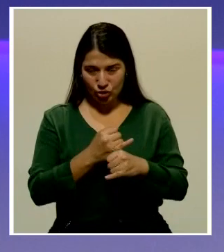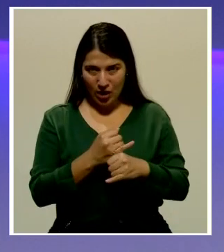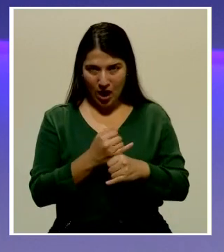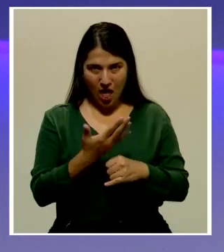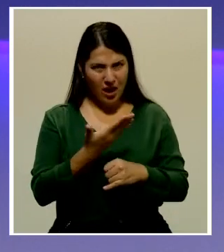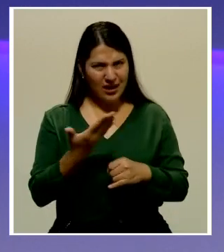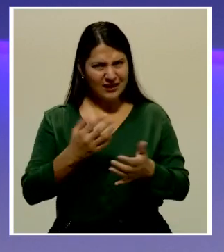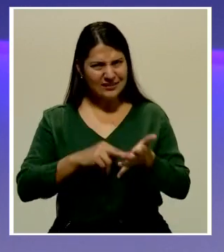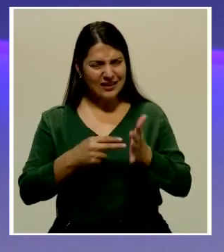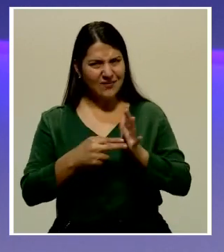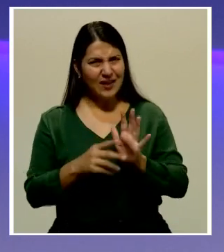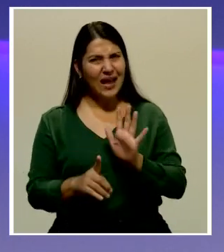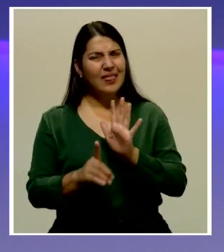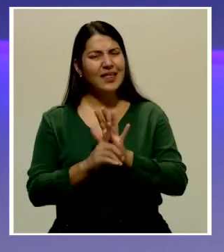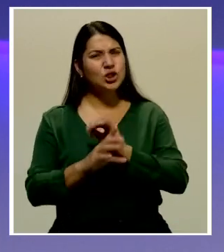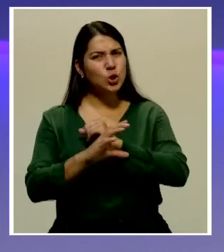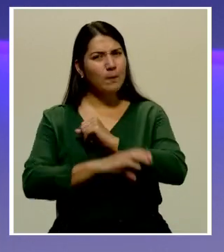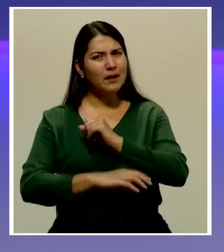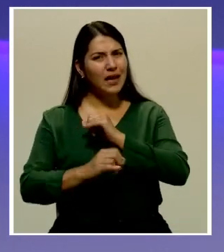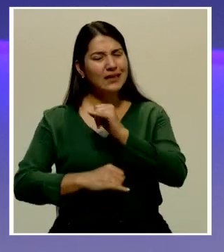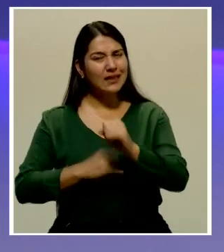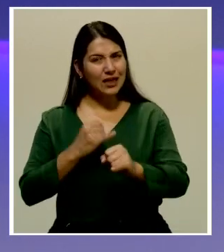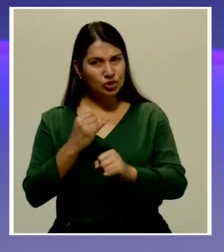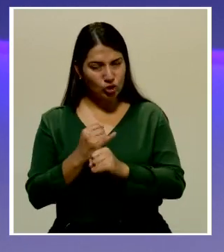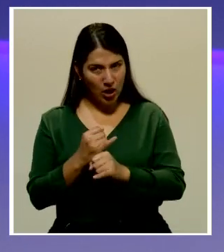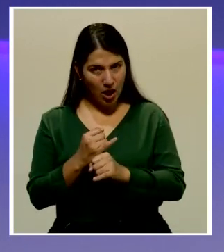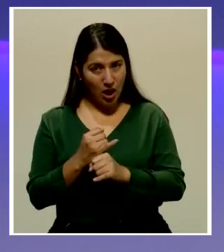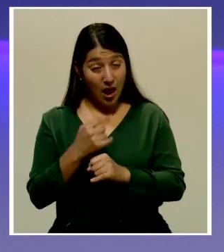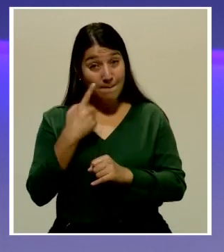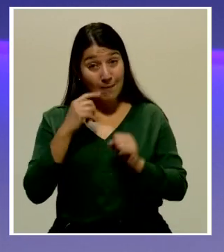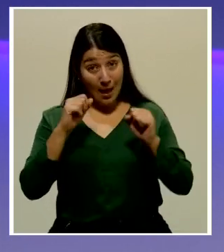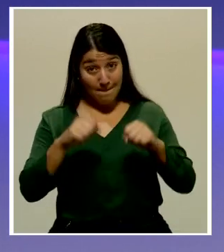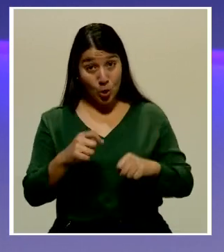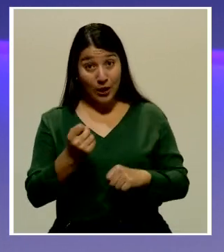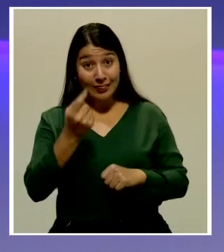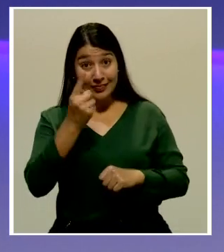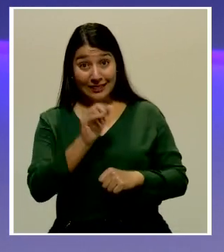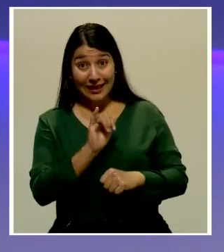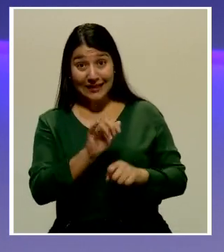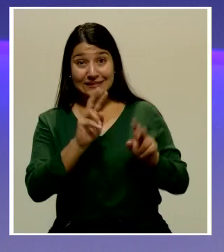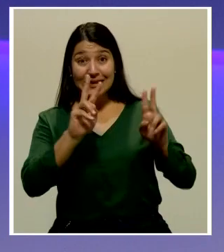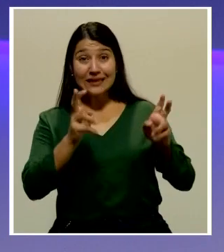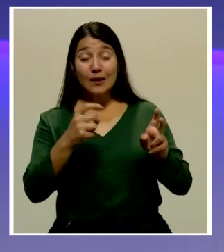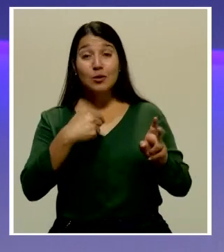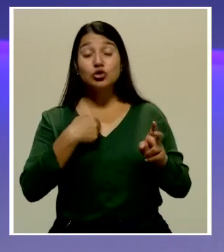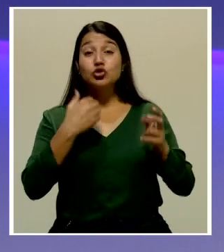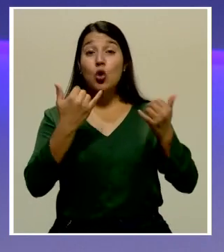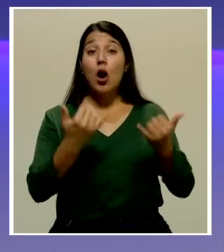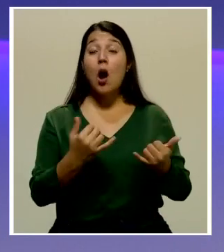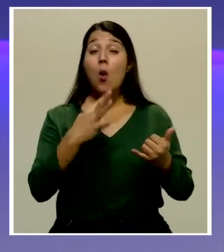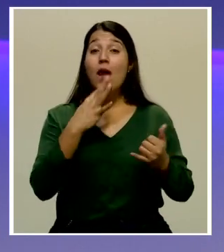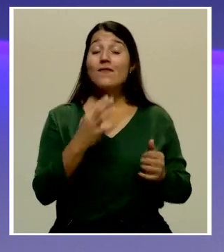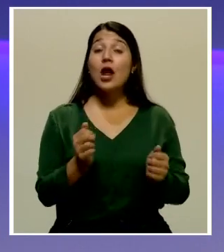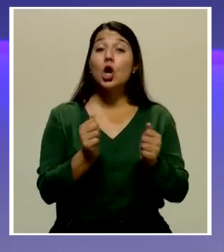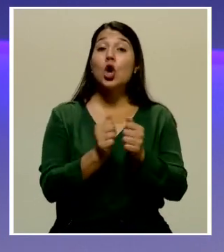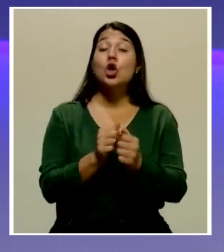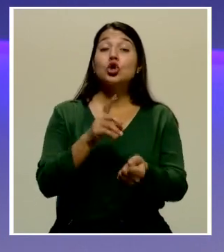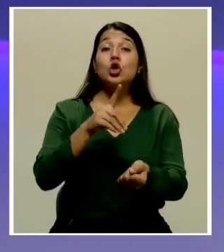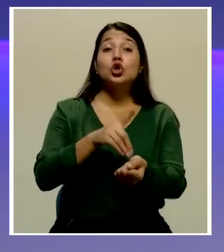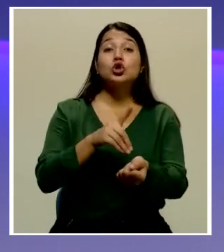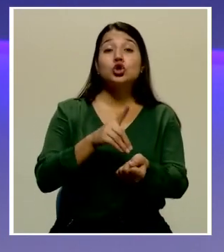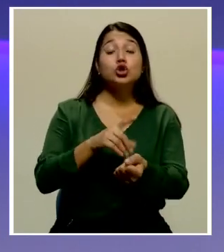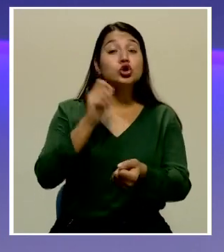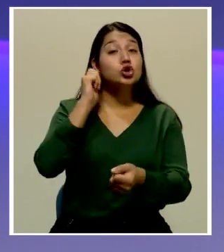el derecho penal internacional? Para entender este tema voy a conversar ahora con la doctora